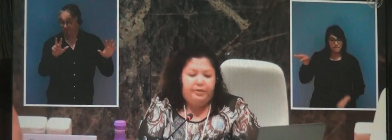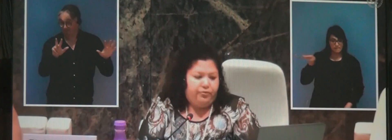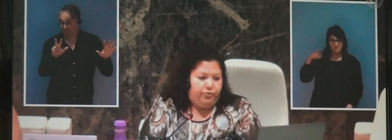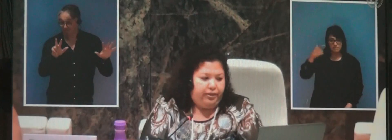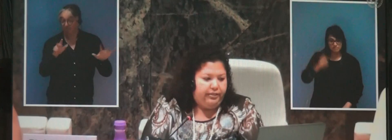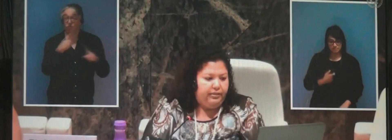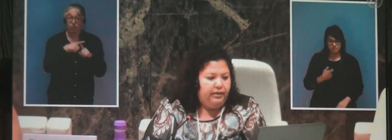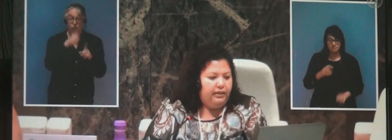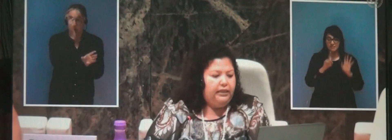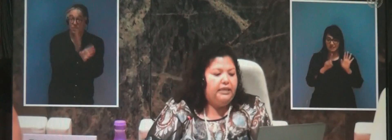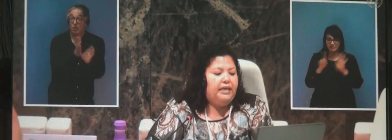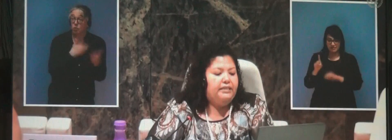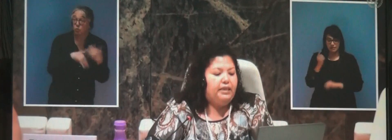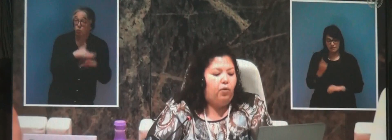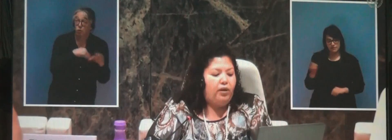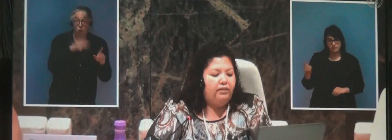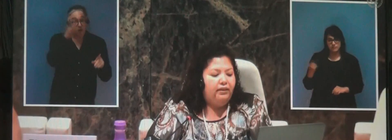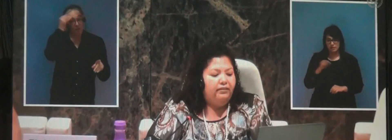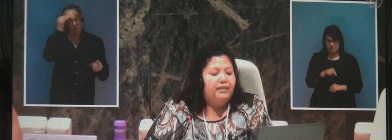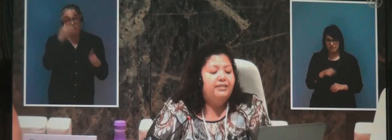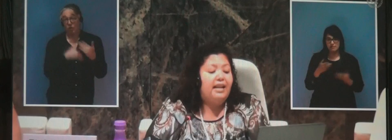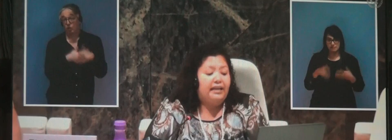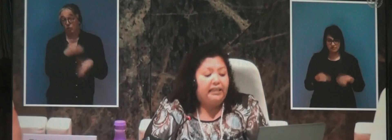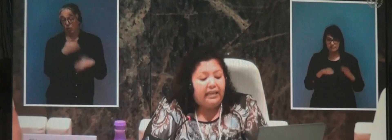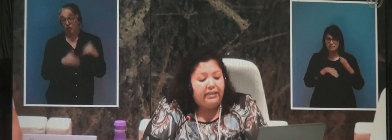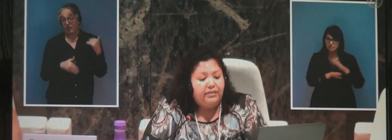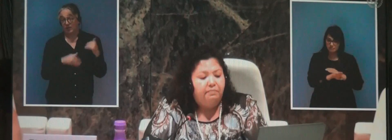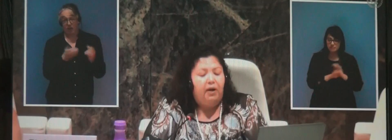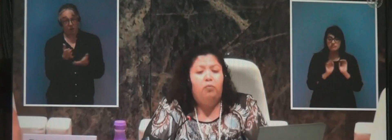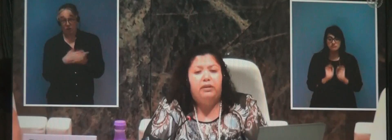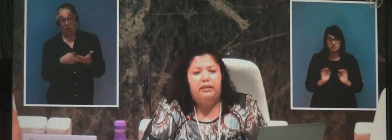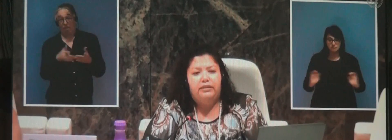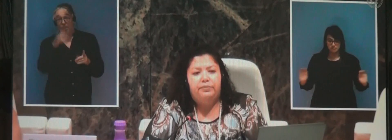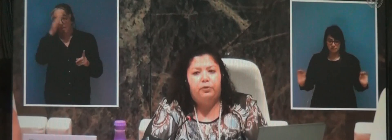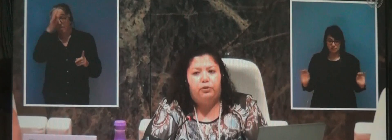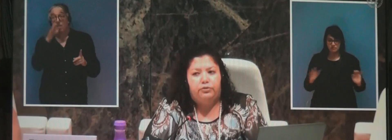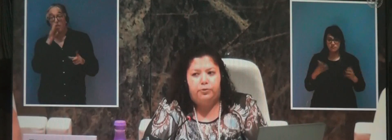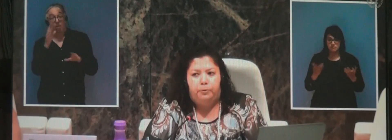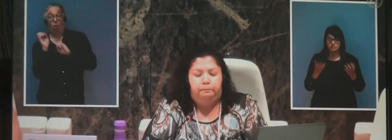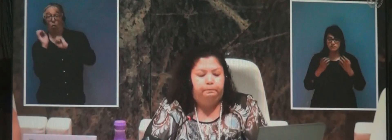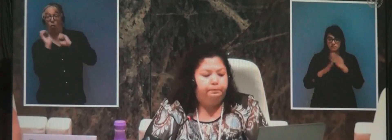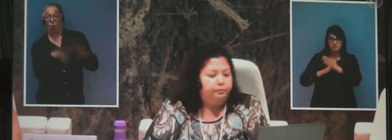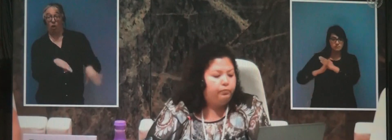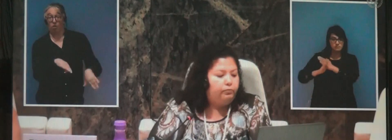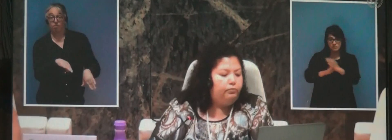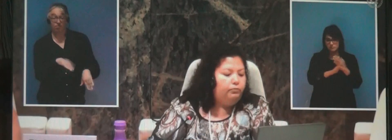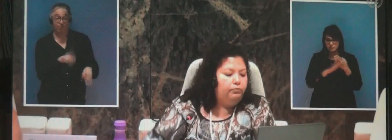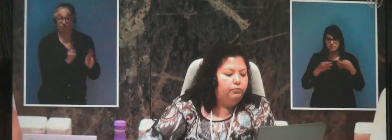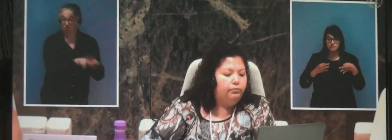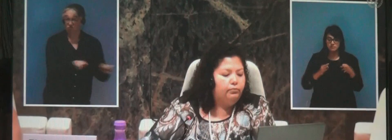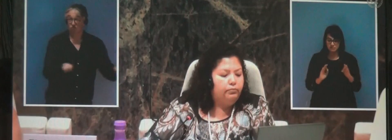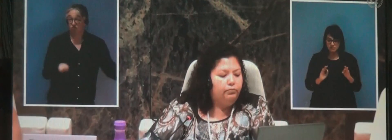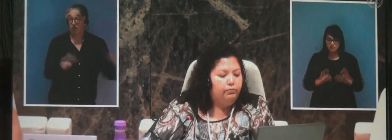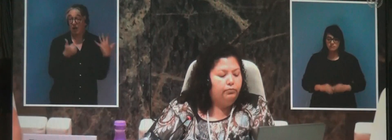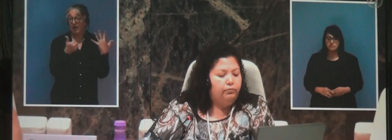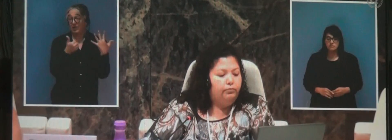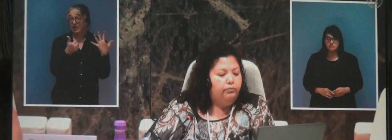66 personas, quienes se encuentran desde la niñez bajo medidas de protección.